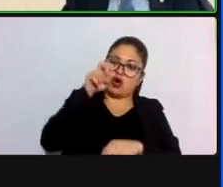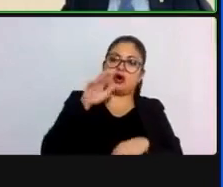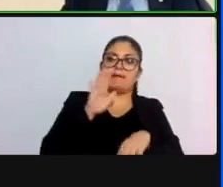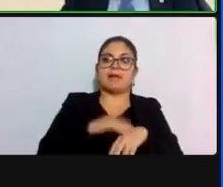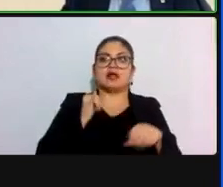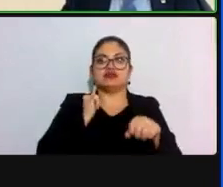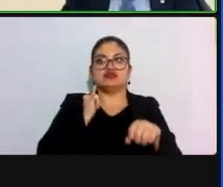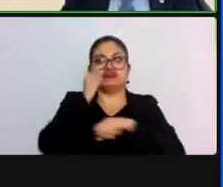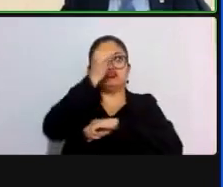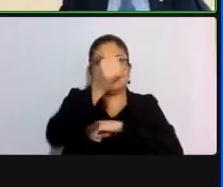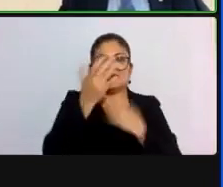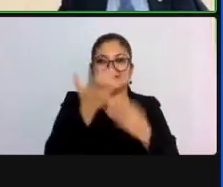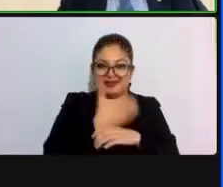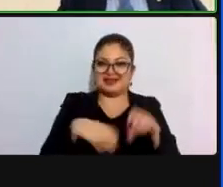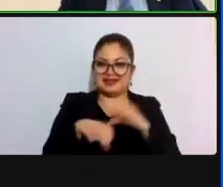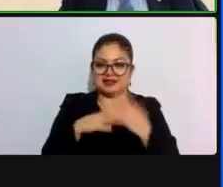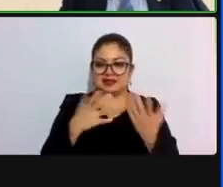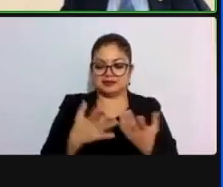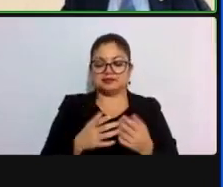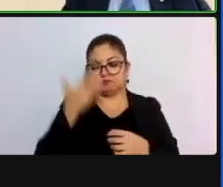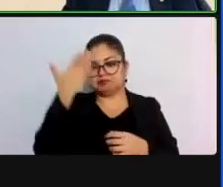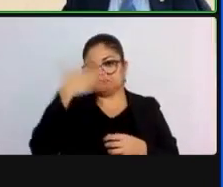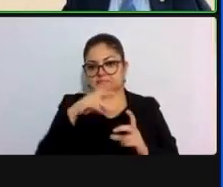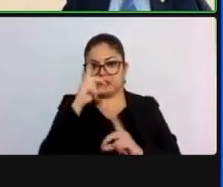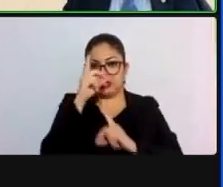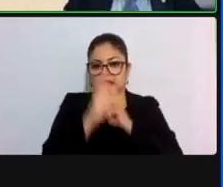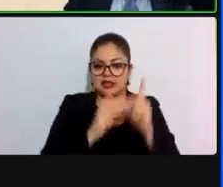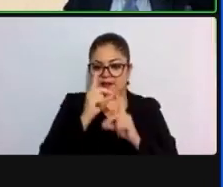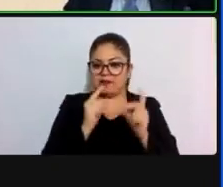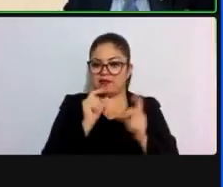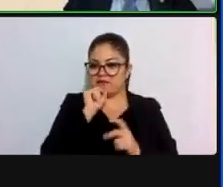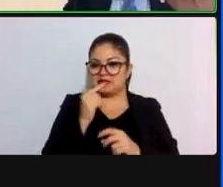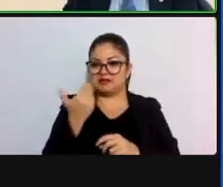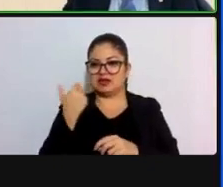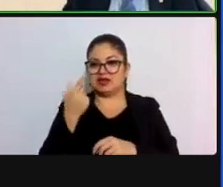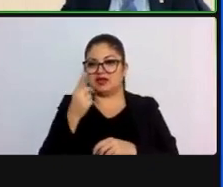muy claro la doctora, el deporte es una actividad muy